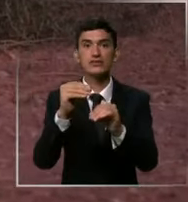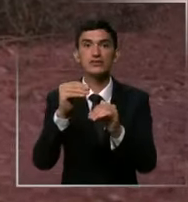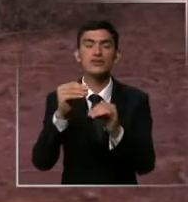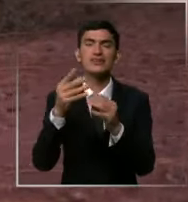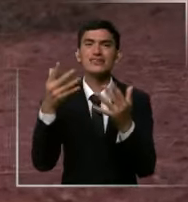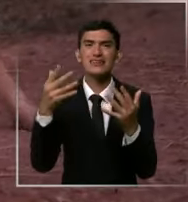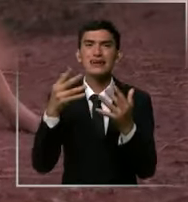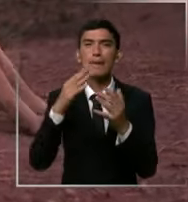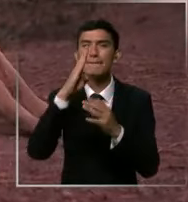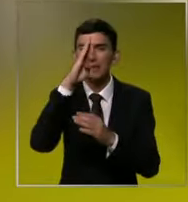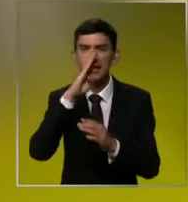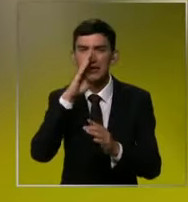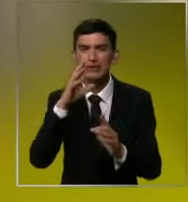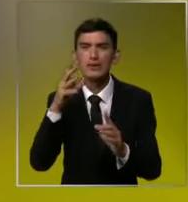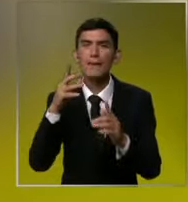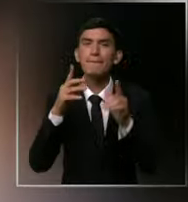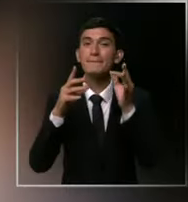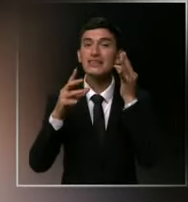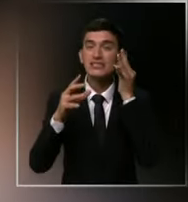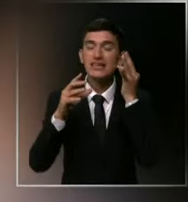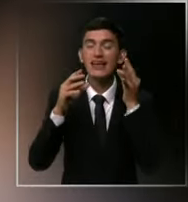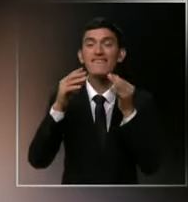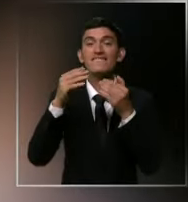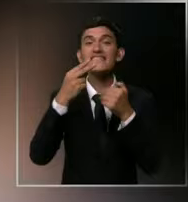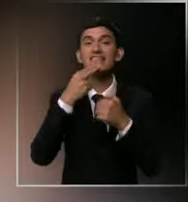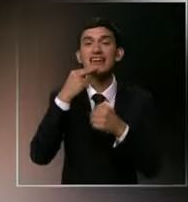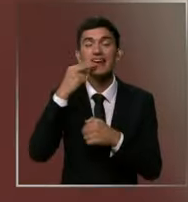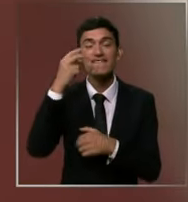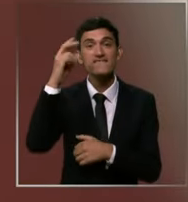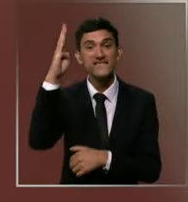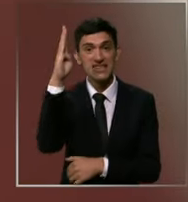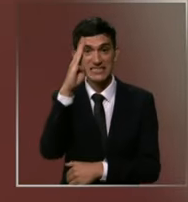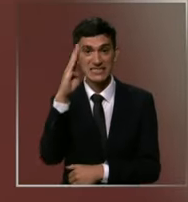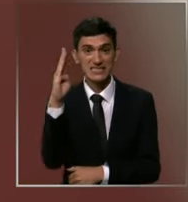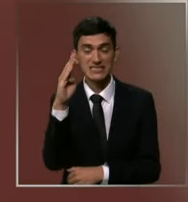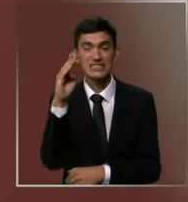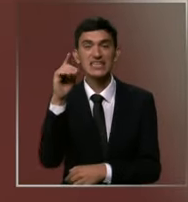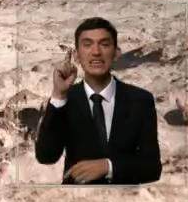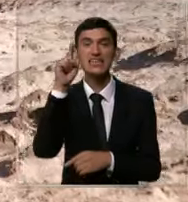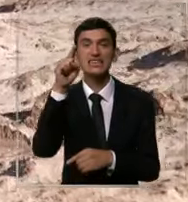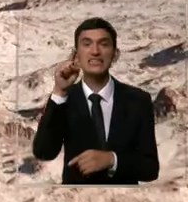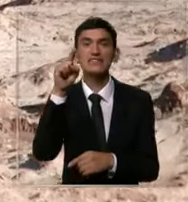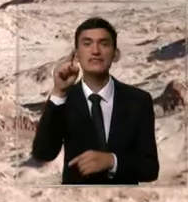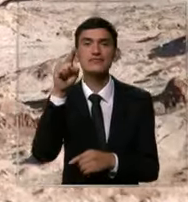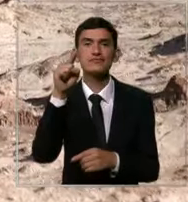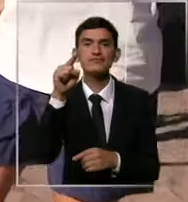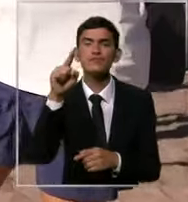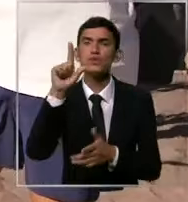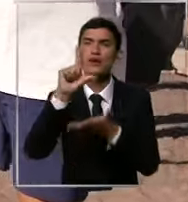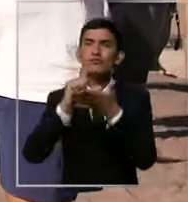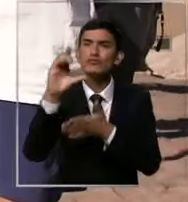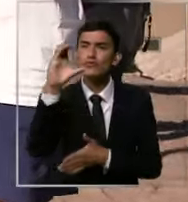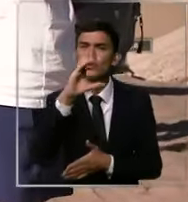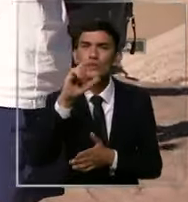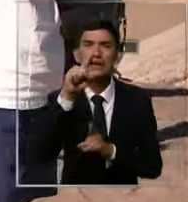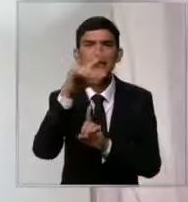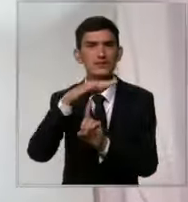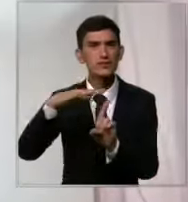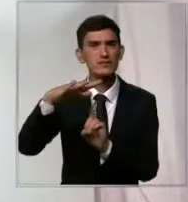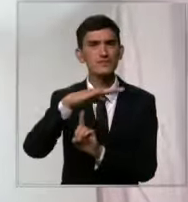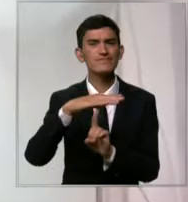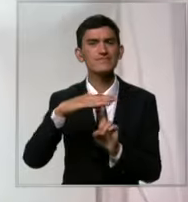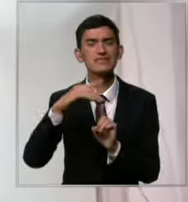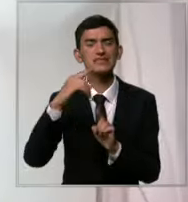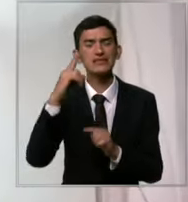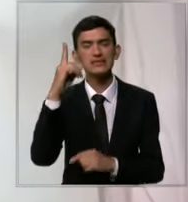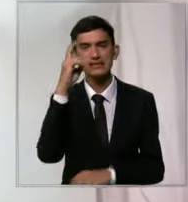perros, esta vez a una ciudadana brasileña que se encontraba paseando en un sector turístico. La situación se volvió crítica. Con